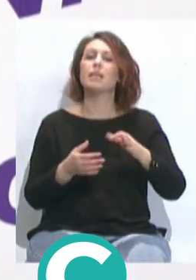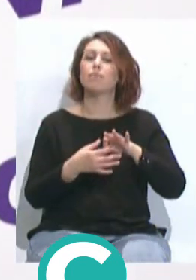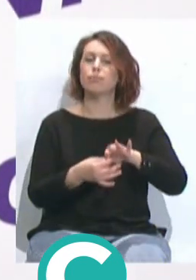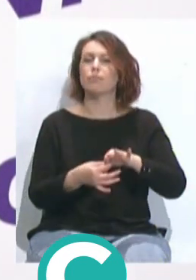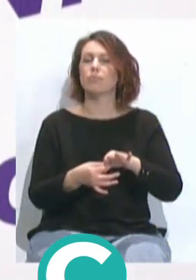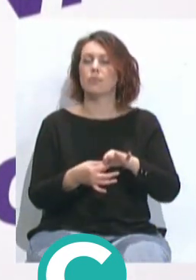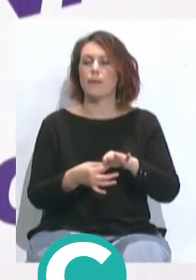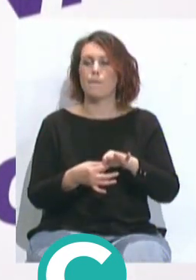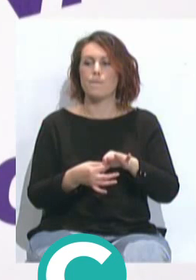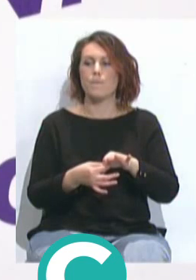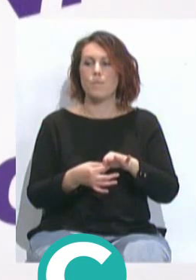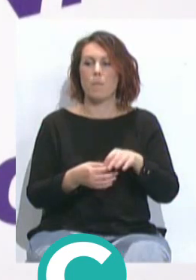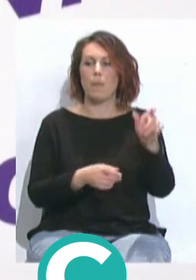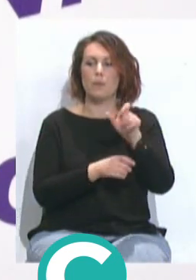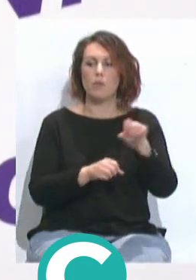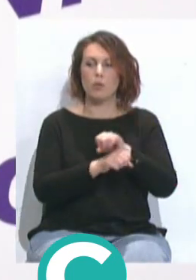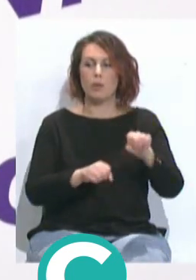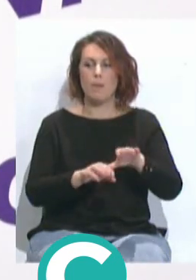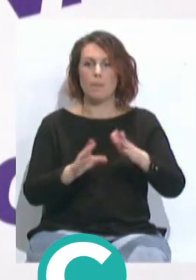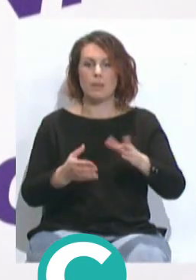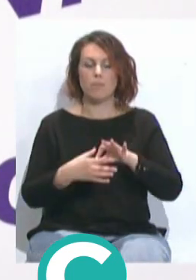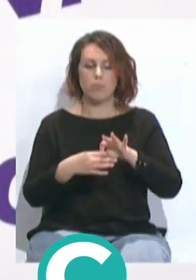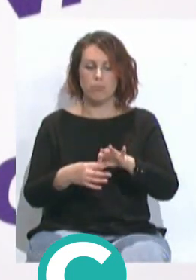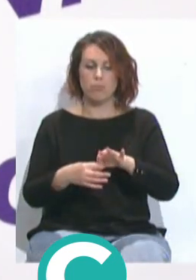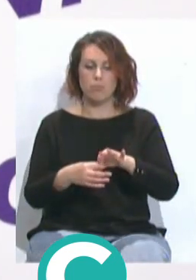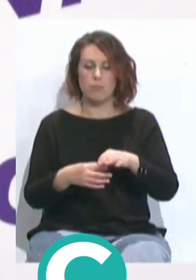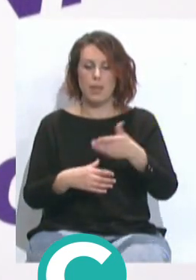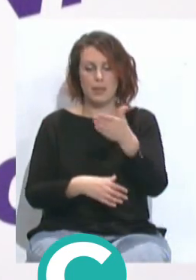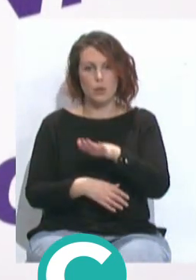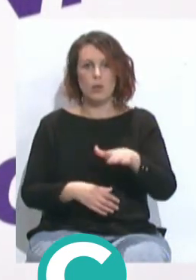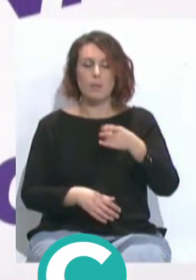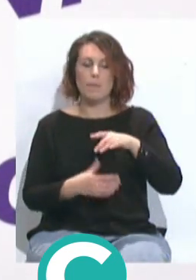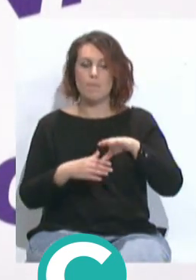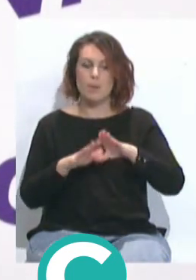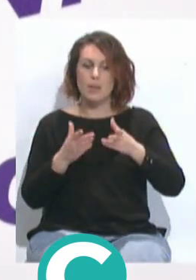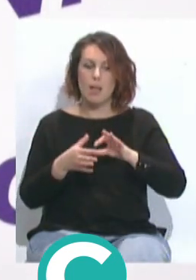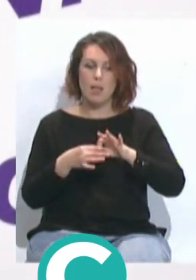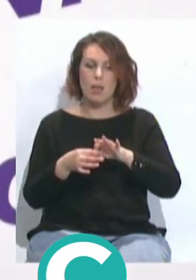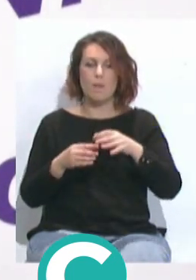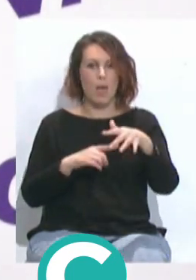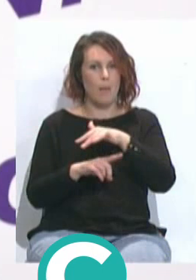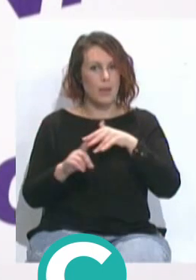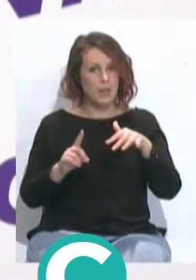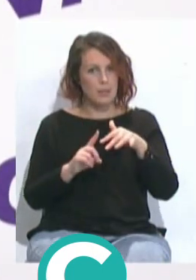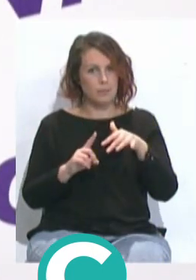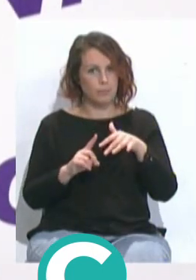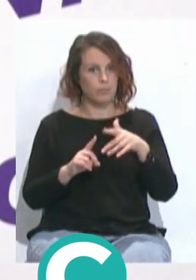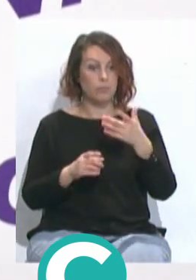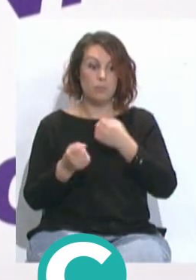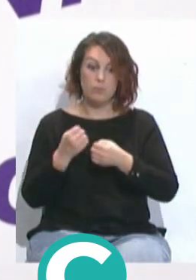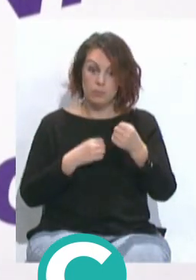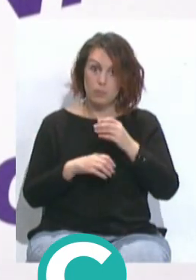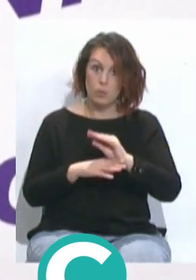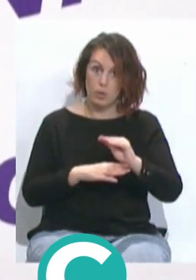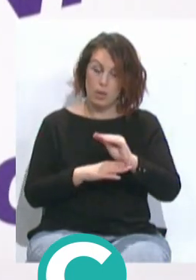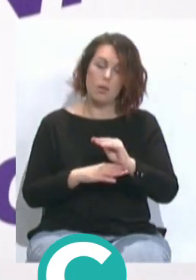ver con las personas mayores, mesas que tengan que ver con los menores, pero también mesas que tengan que ver con el medioambiente, con la economía